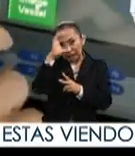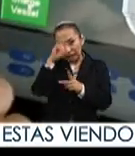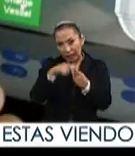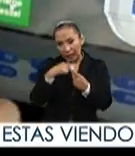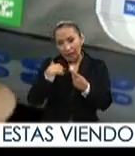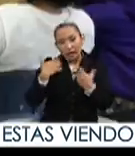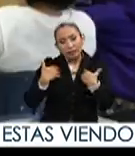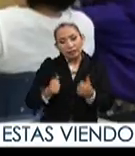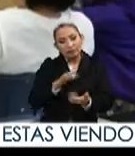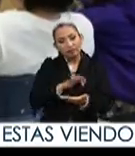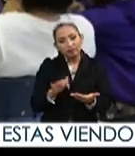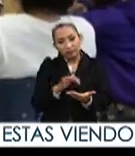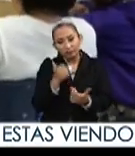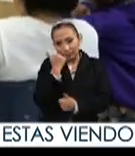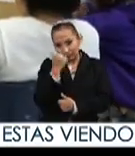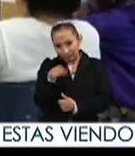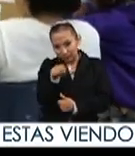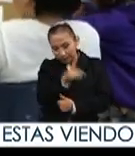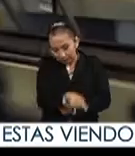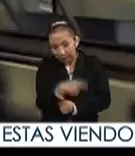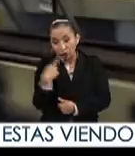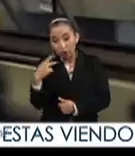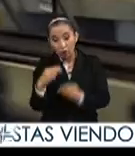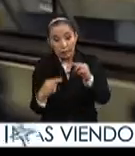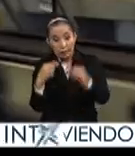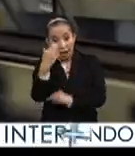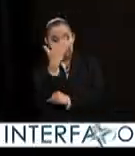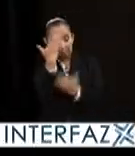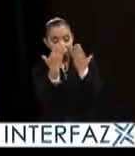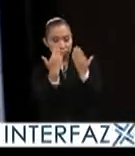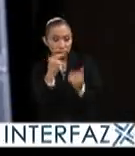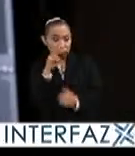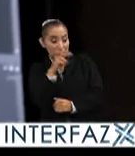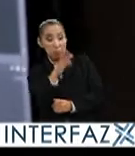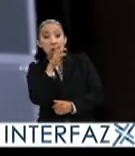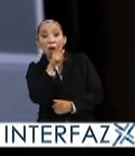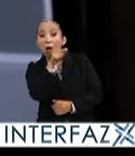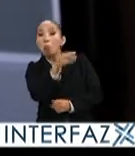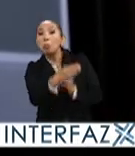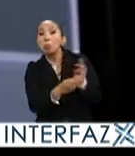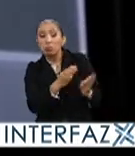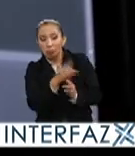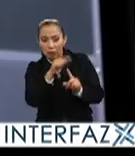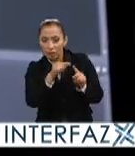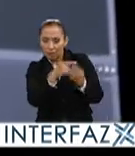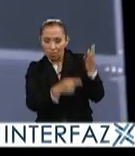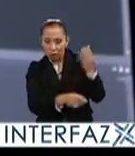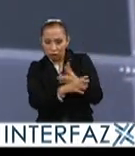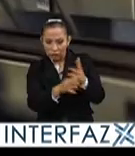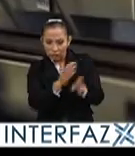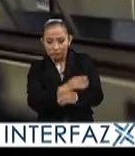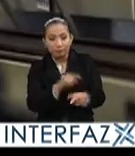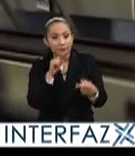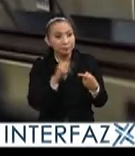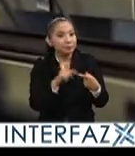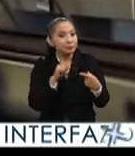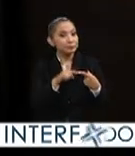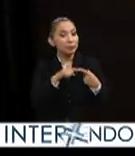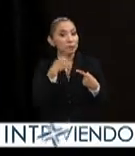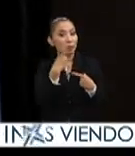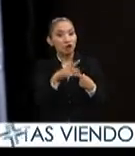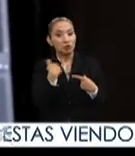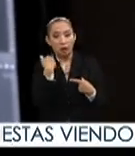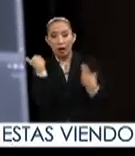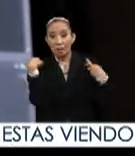ciencias y comprensión lectora de los alumnos. Su nivel académico es considerado de los mejores del mundo por diversos factores. Primero, por